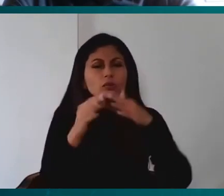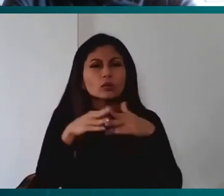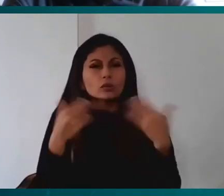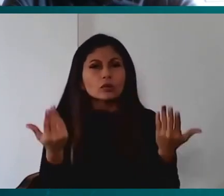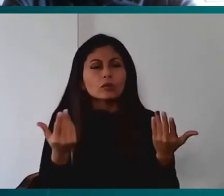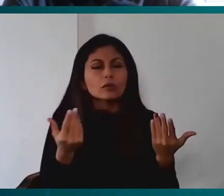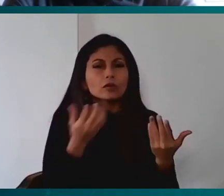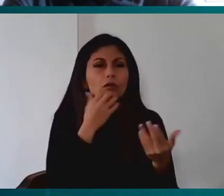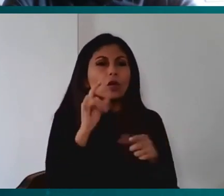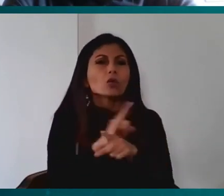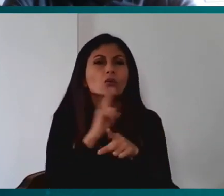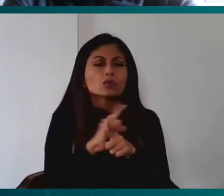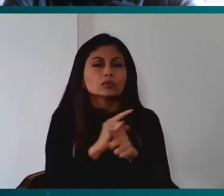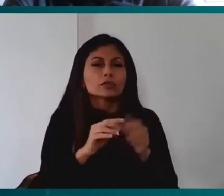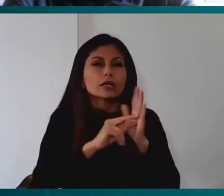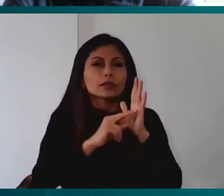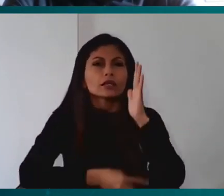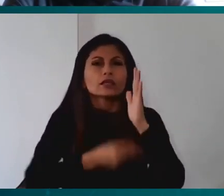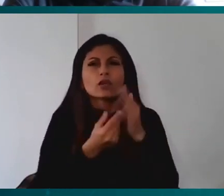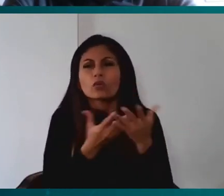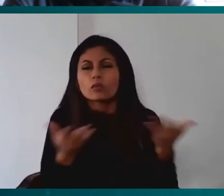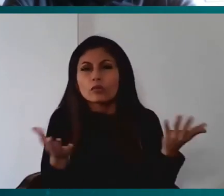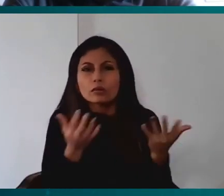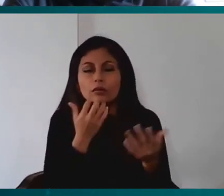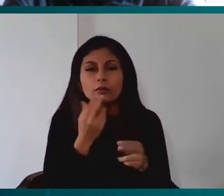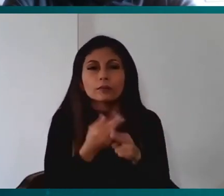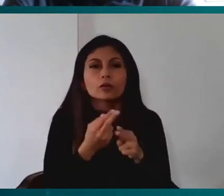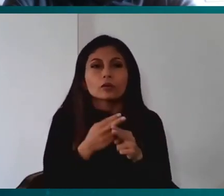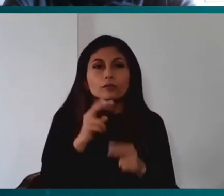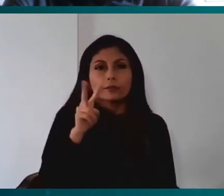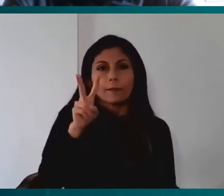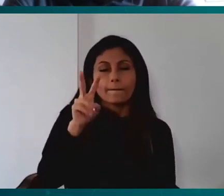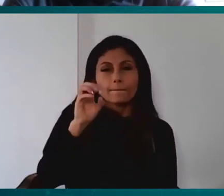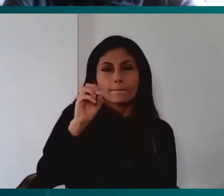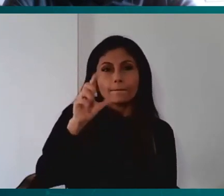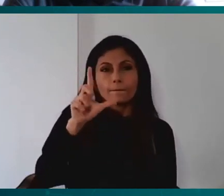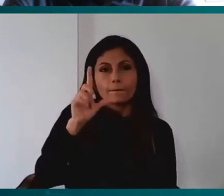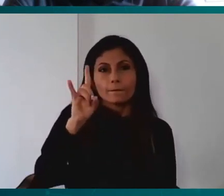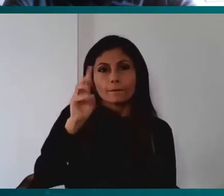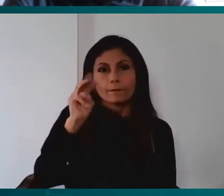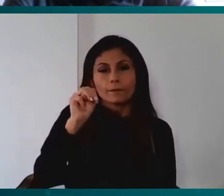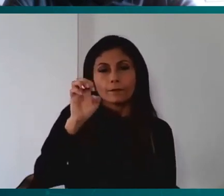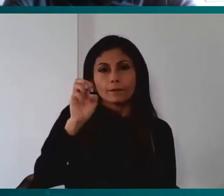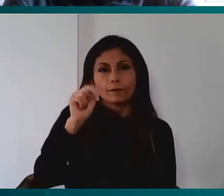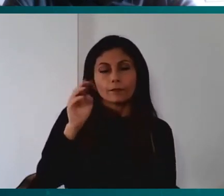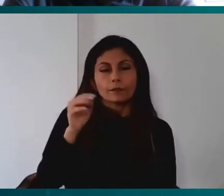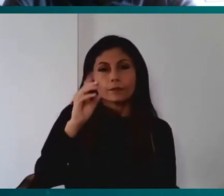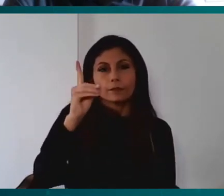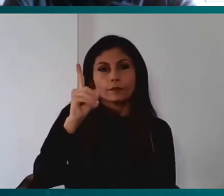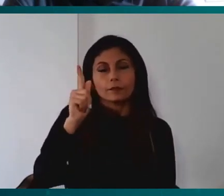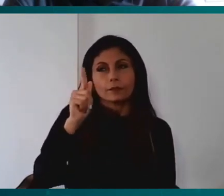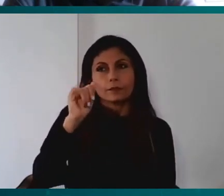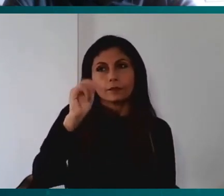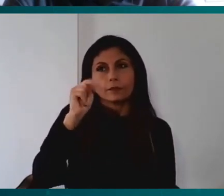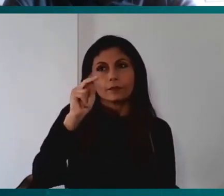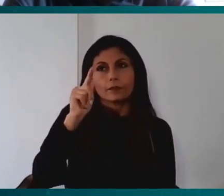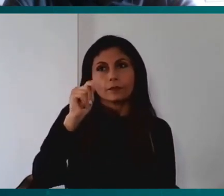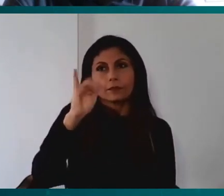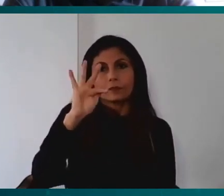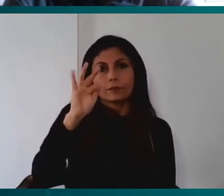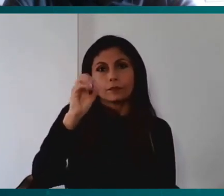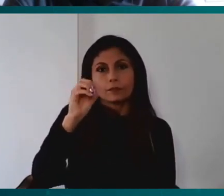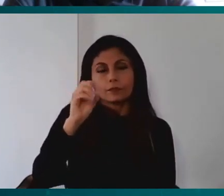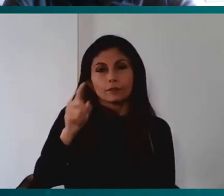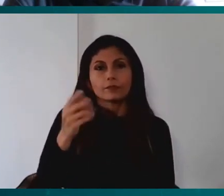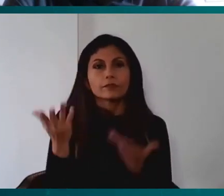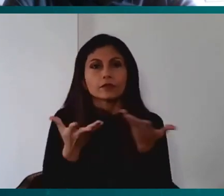o que utilizan técnicas llamadas volúmenes finitos. La herramienta en particular que usamos en Isagenix se